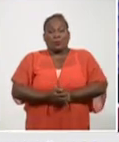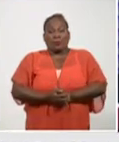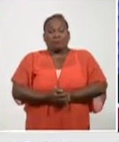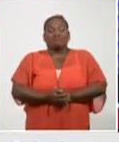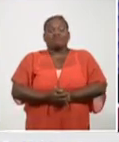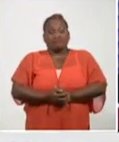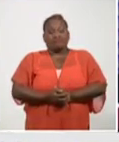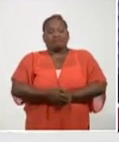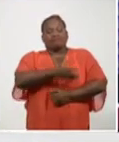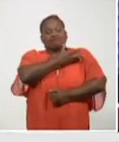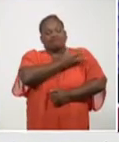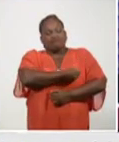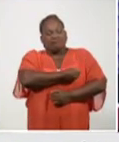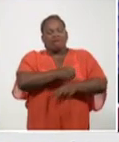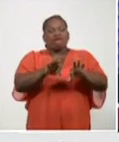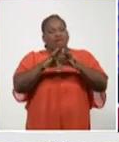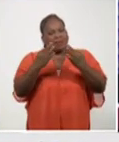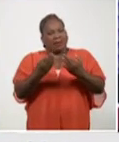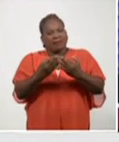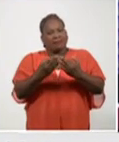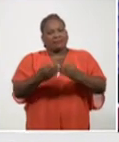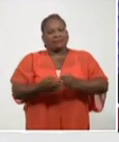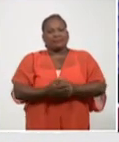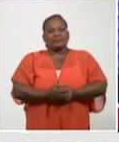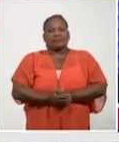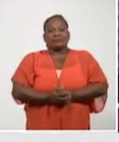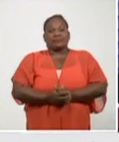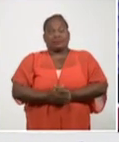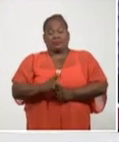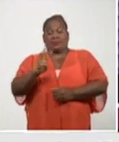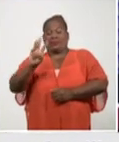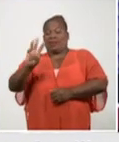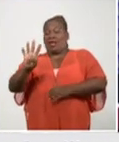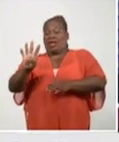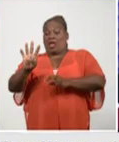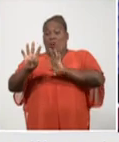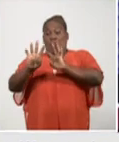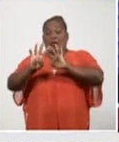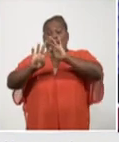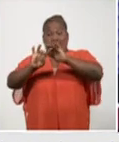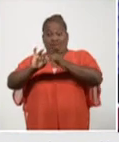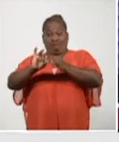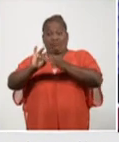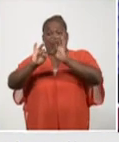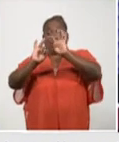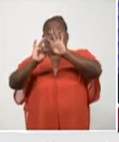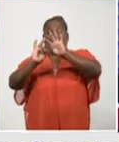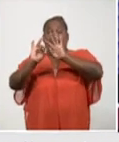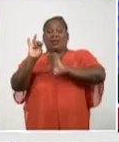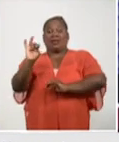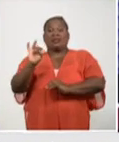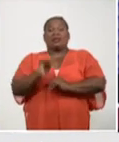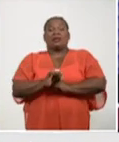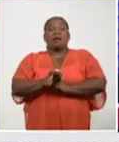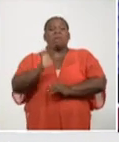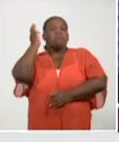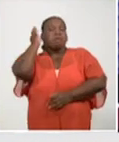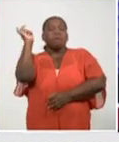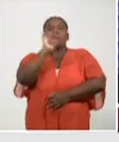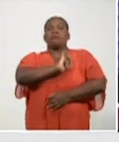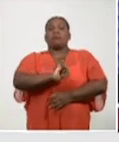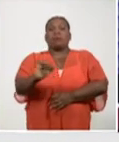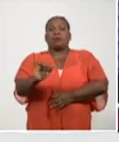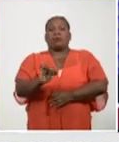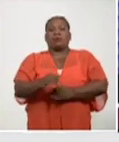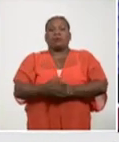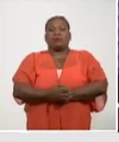nuestras condolencias. La otra paciente que fallece, del sexo femenino también,